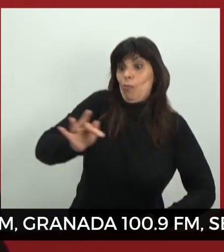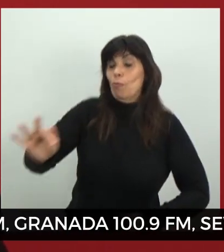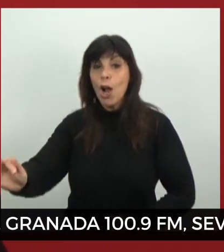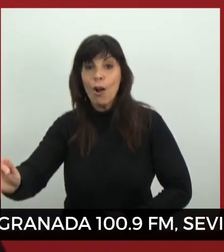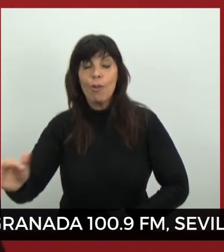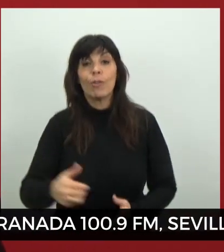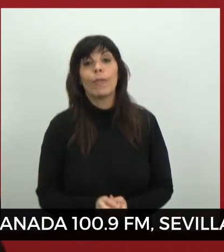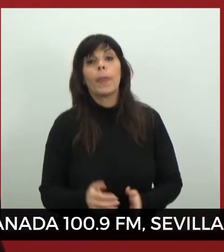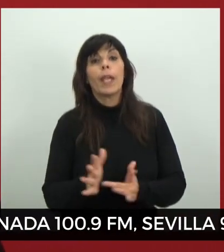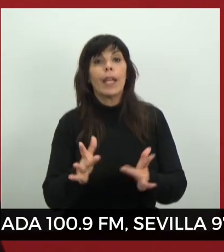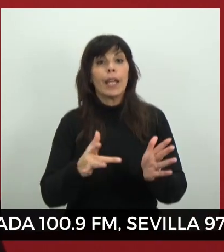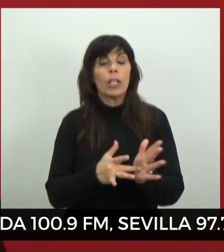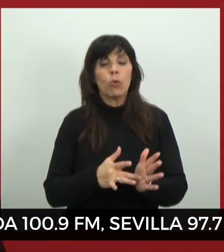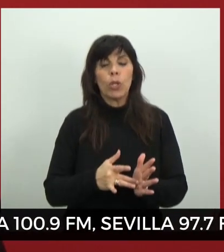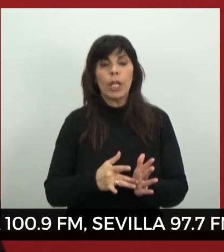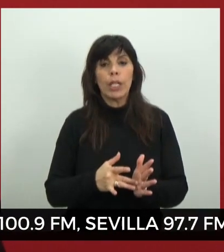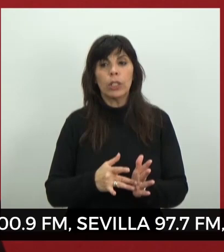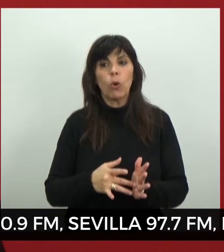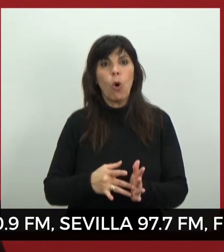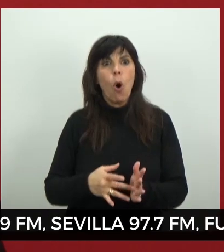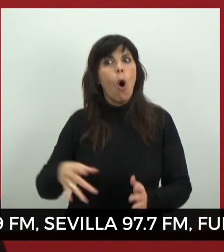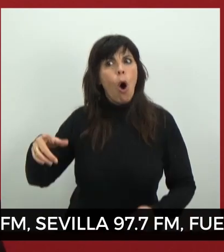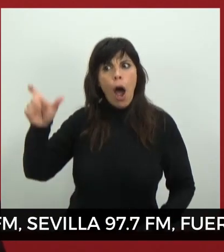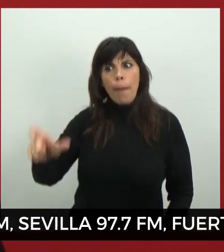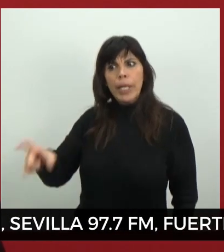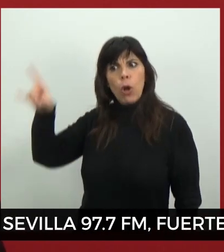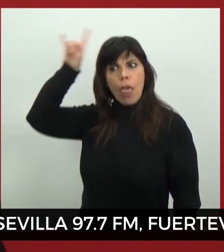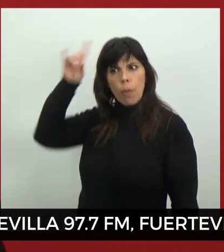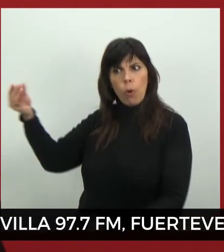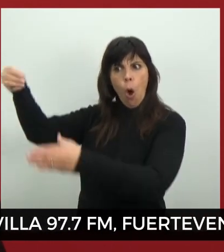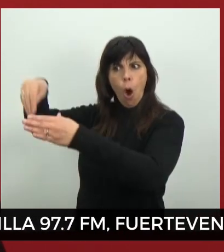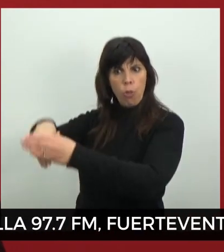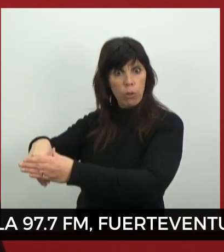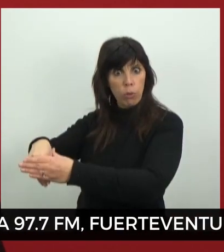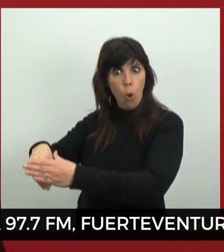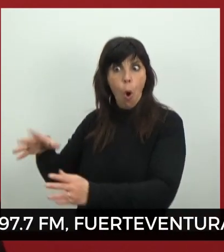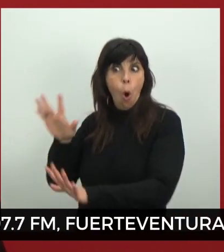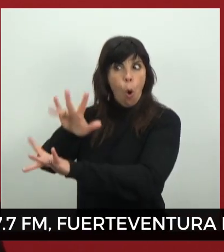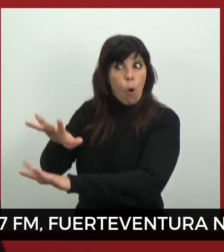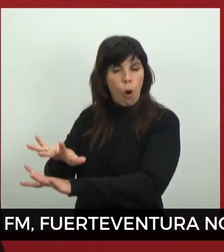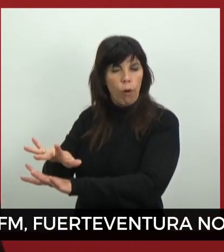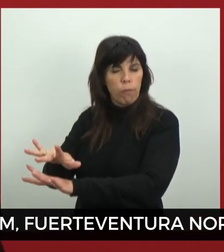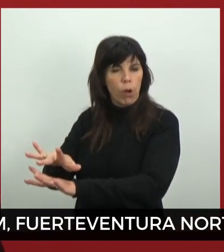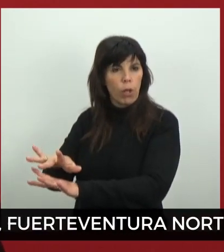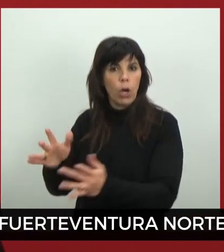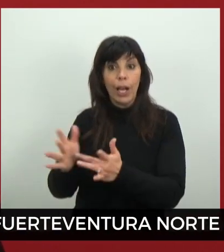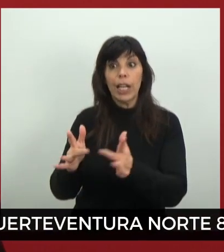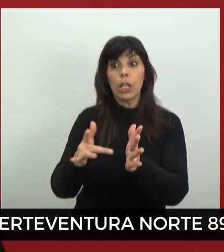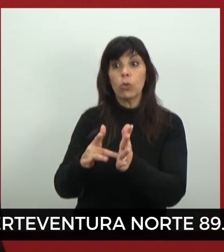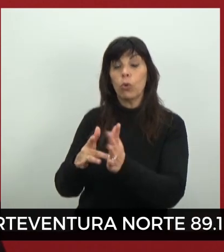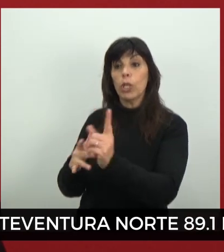Jesucristo nunca puso las manos para echar un demonio fuera. Demonios no salen por la imposición de las